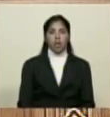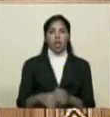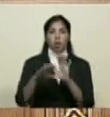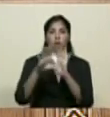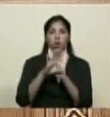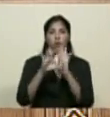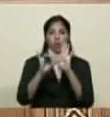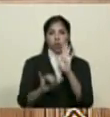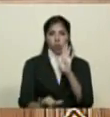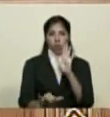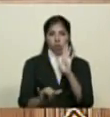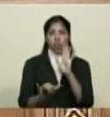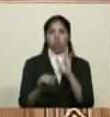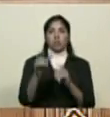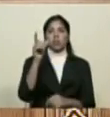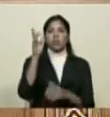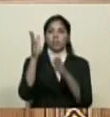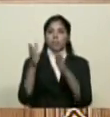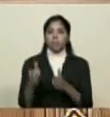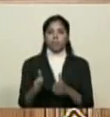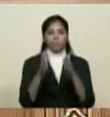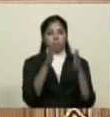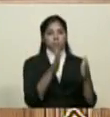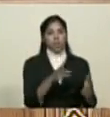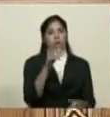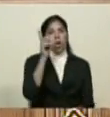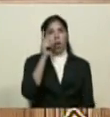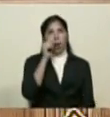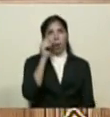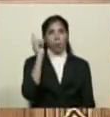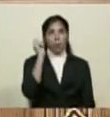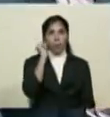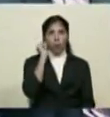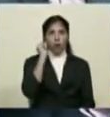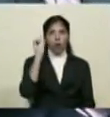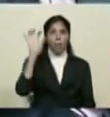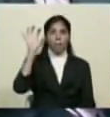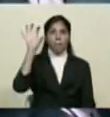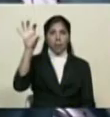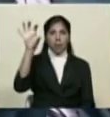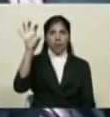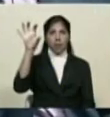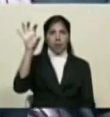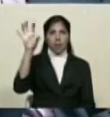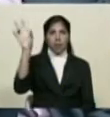constituyentes, hombres y mujeres de nuestra patria, siempre